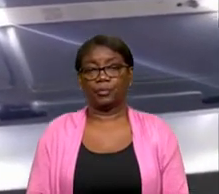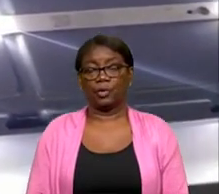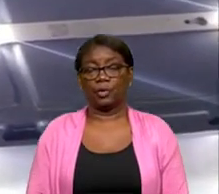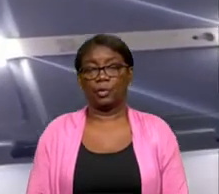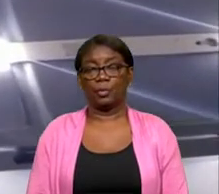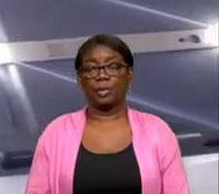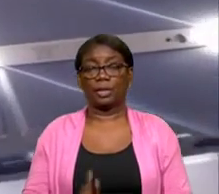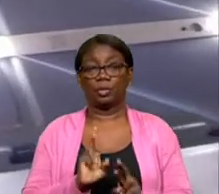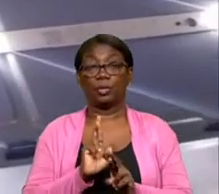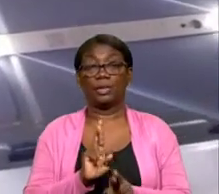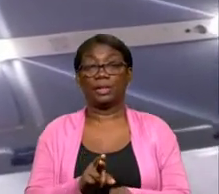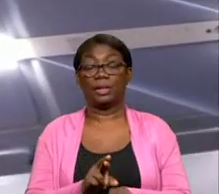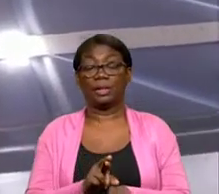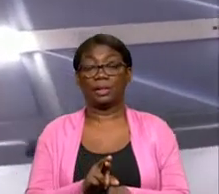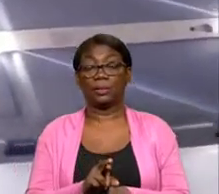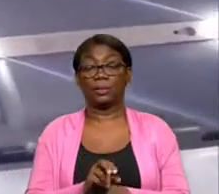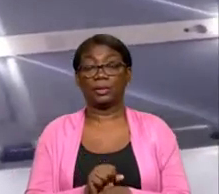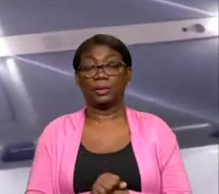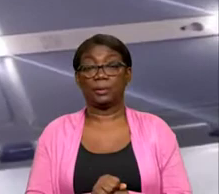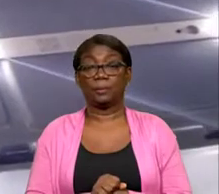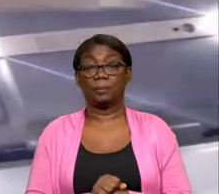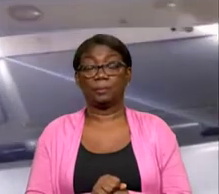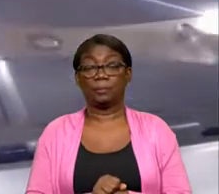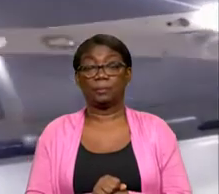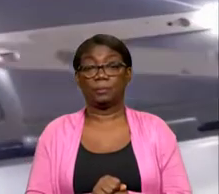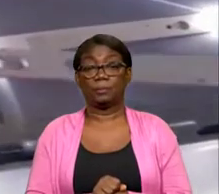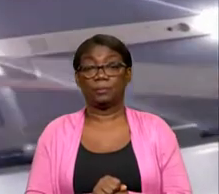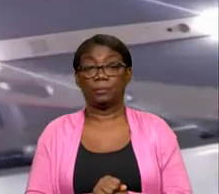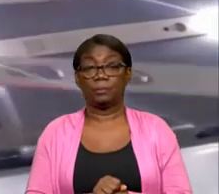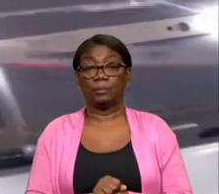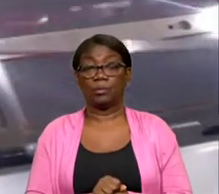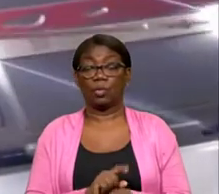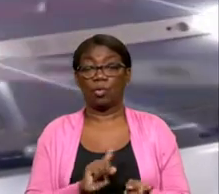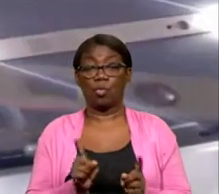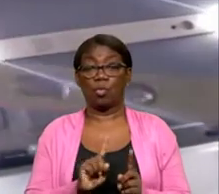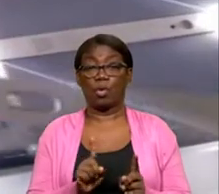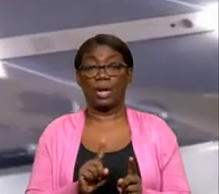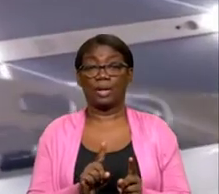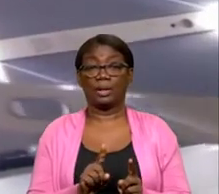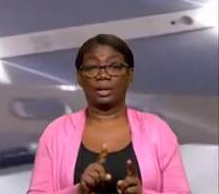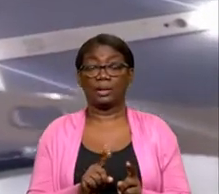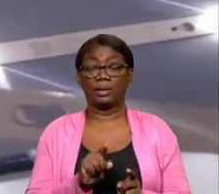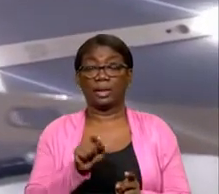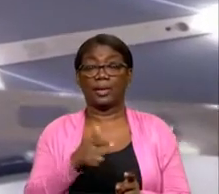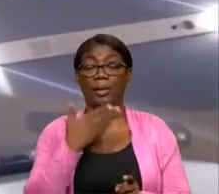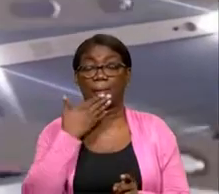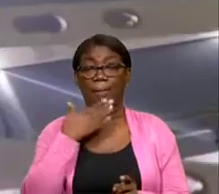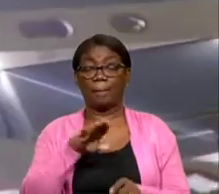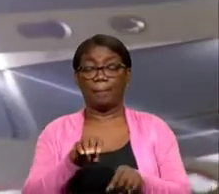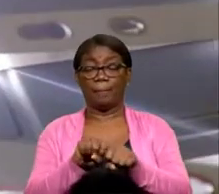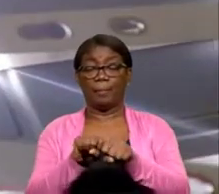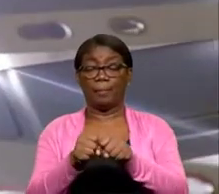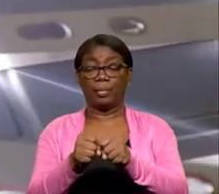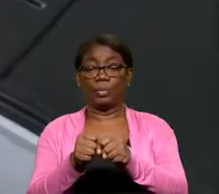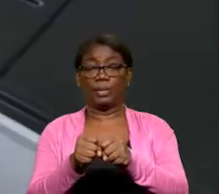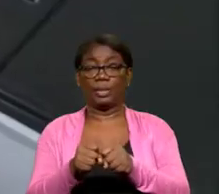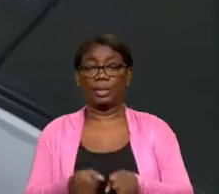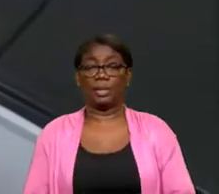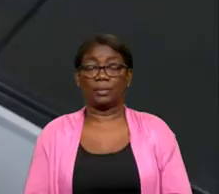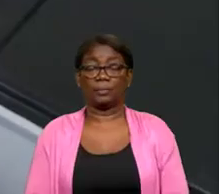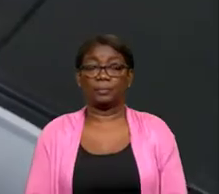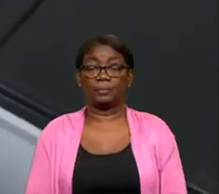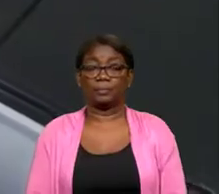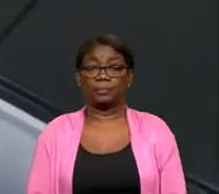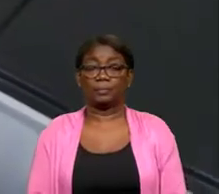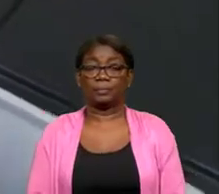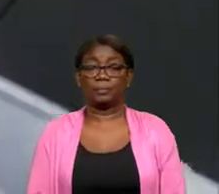para lo último vamos a testear cuál de las dos tiras de LED eran las que estaban defectuosas.